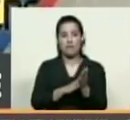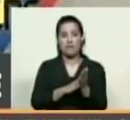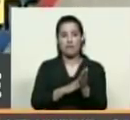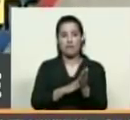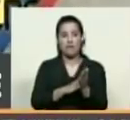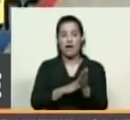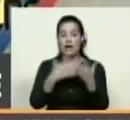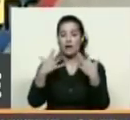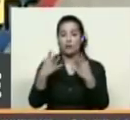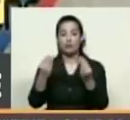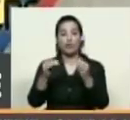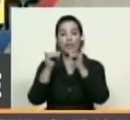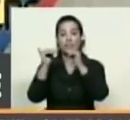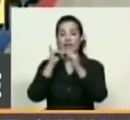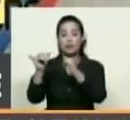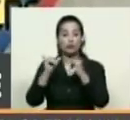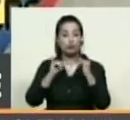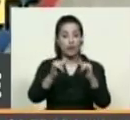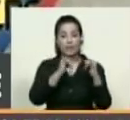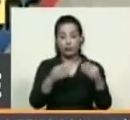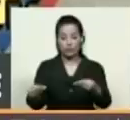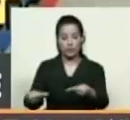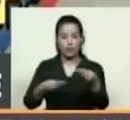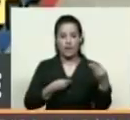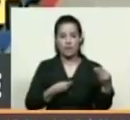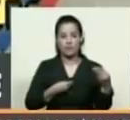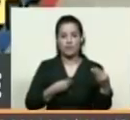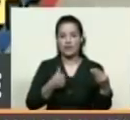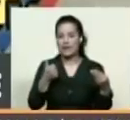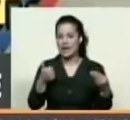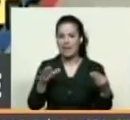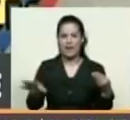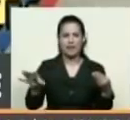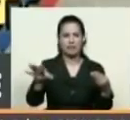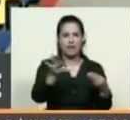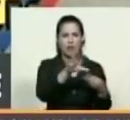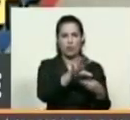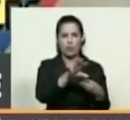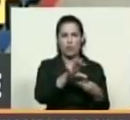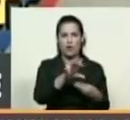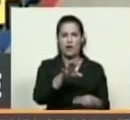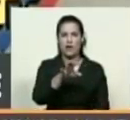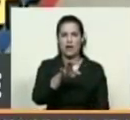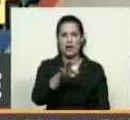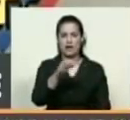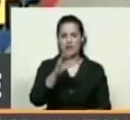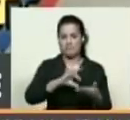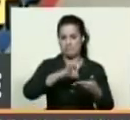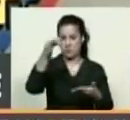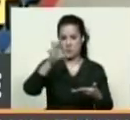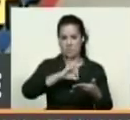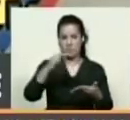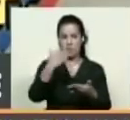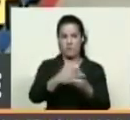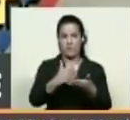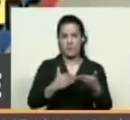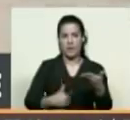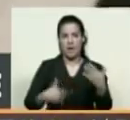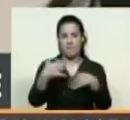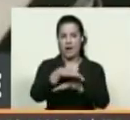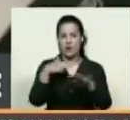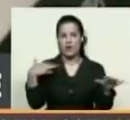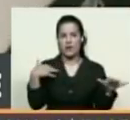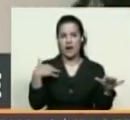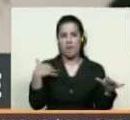las denuncias que se han hecho estado por estado, donde tenemos cada uno de los casos, la mayoría de